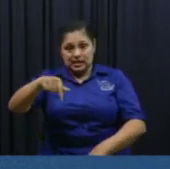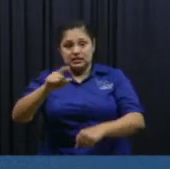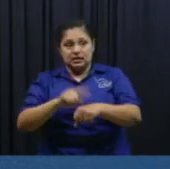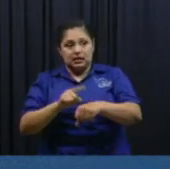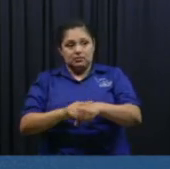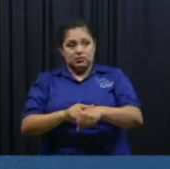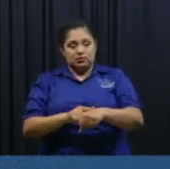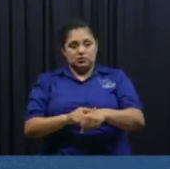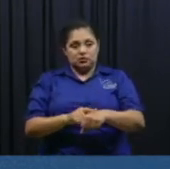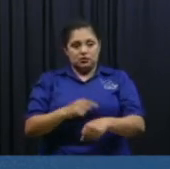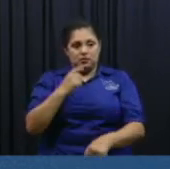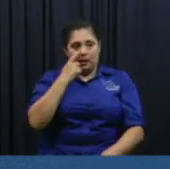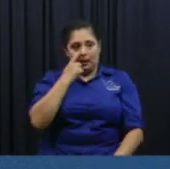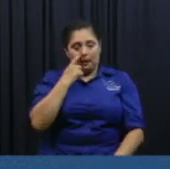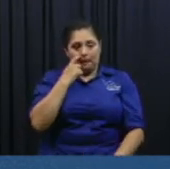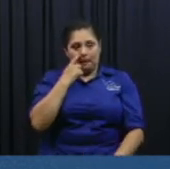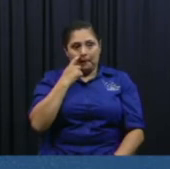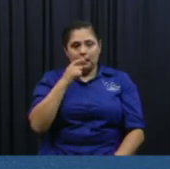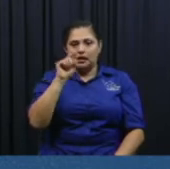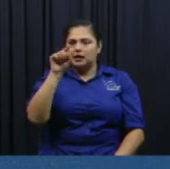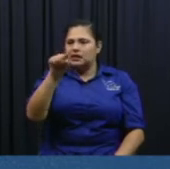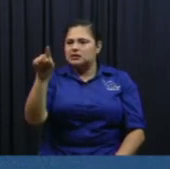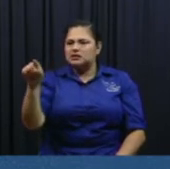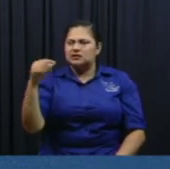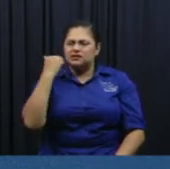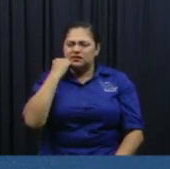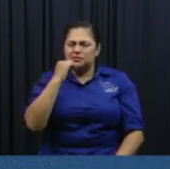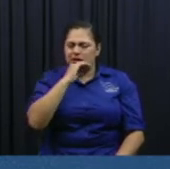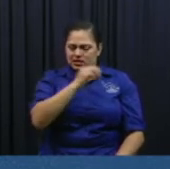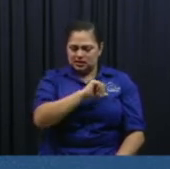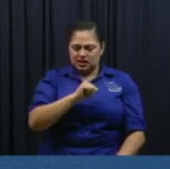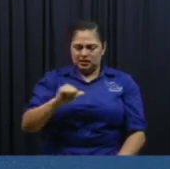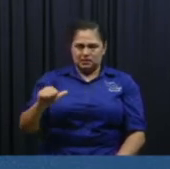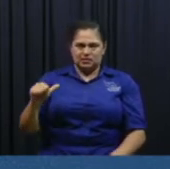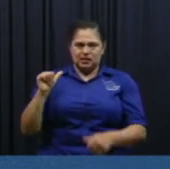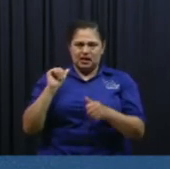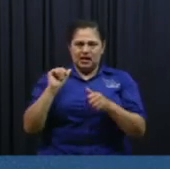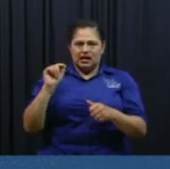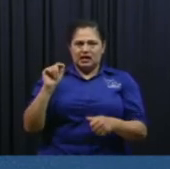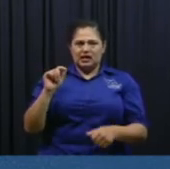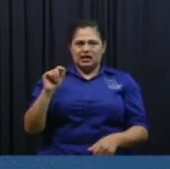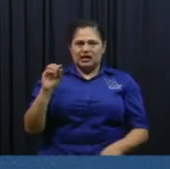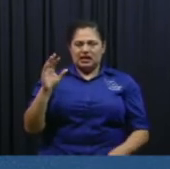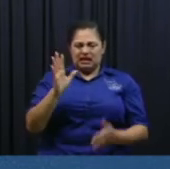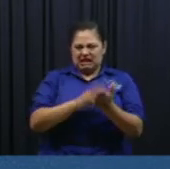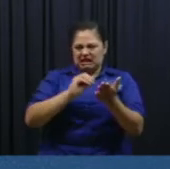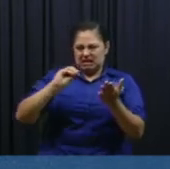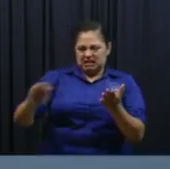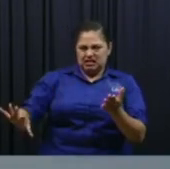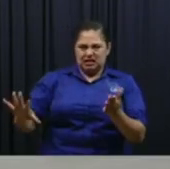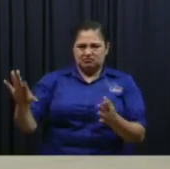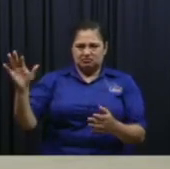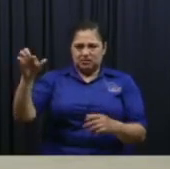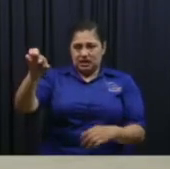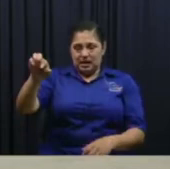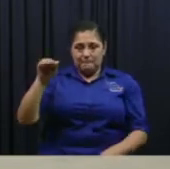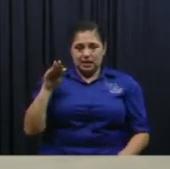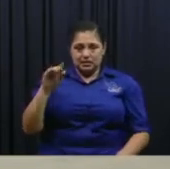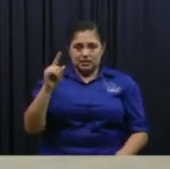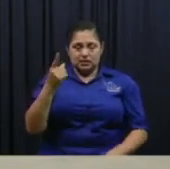es precisamente a que las enfermedades del alma que afectan la paz que una persona puede tener